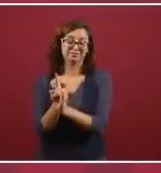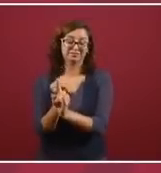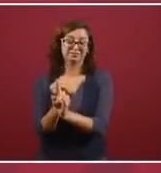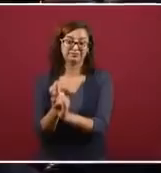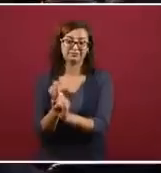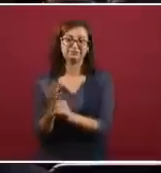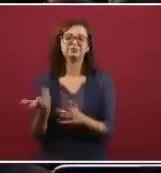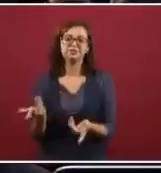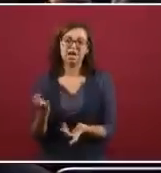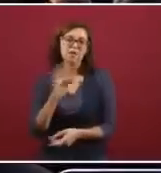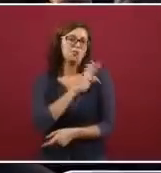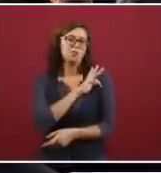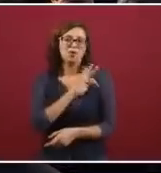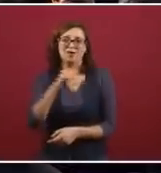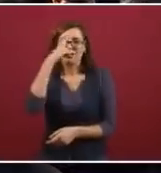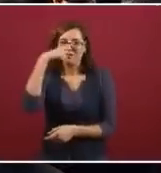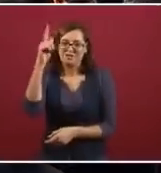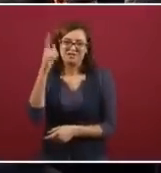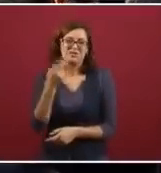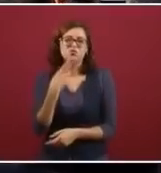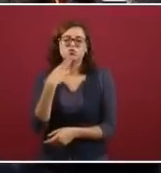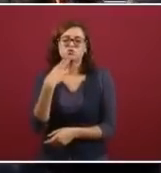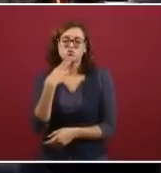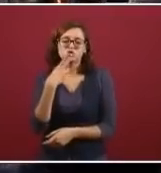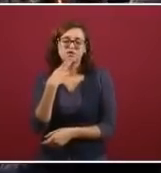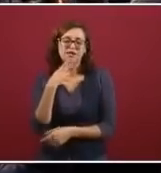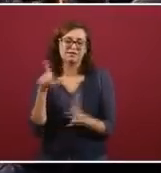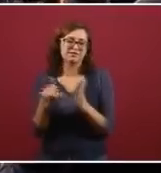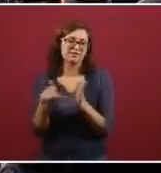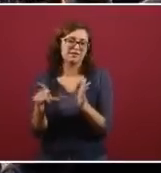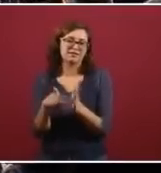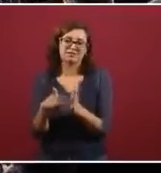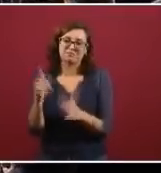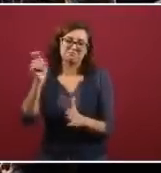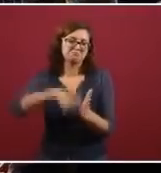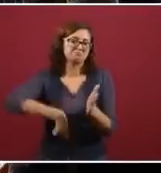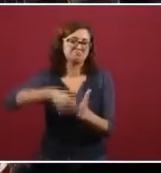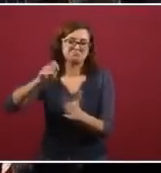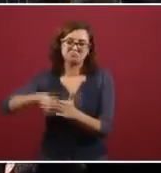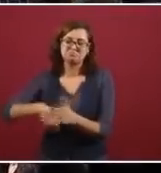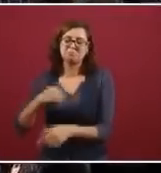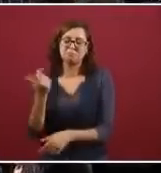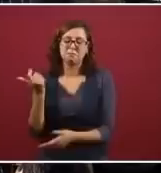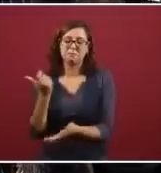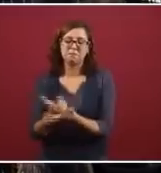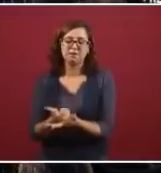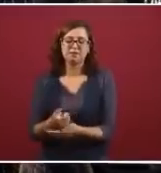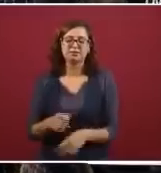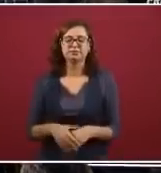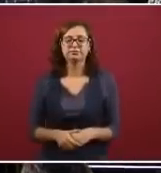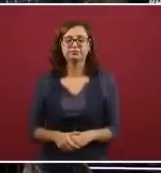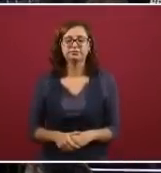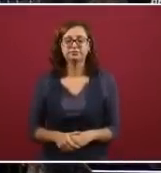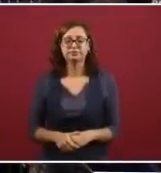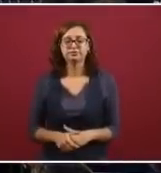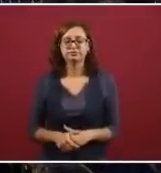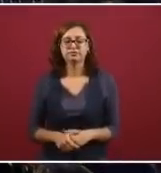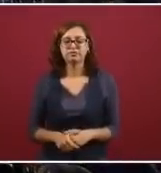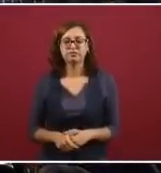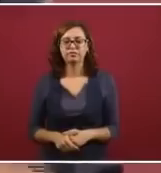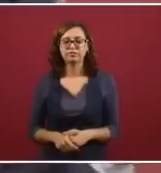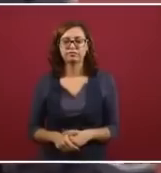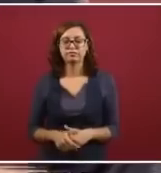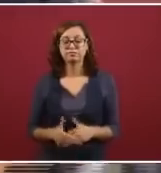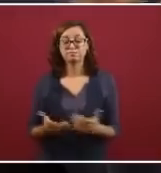con tarjeta se va a poder llevar a cabo operaciones. Y esto va a